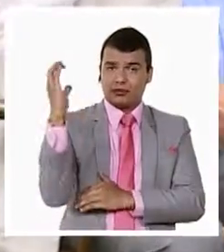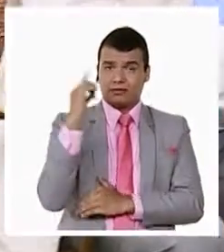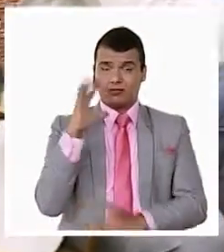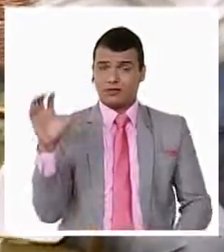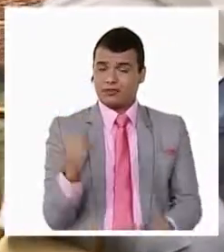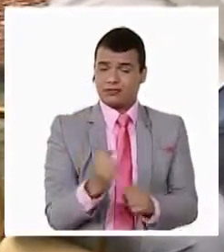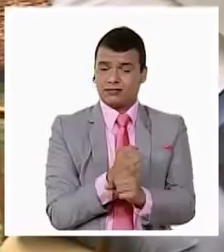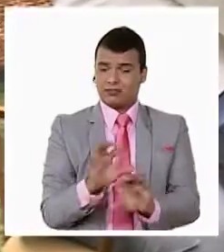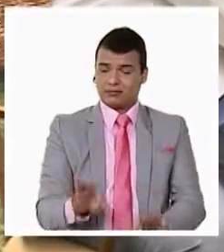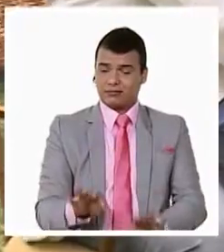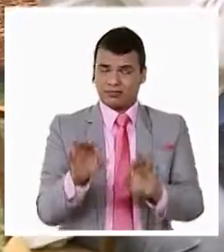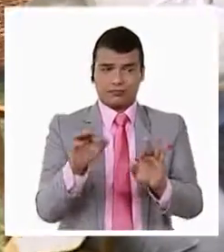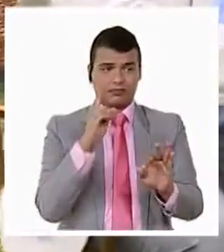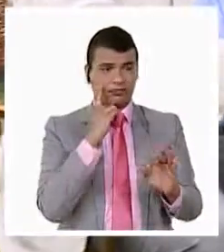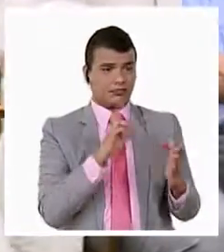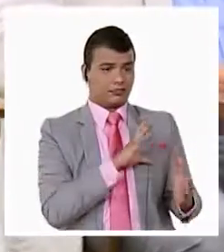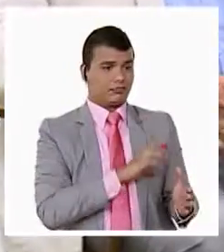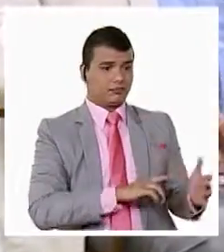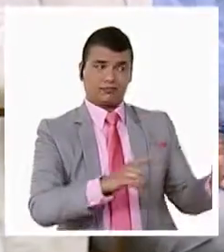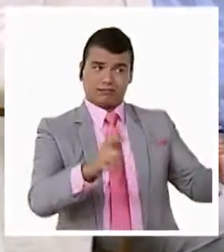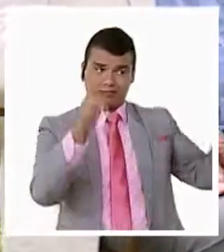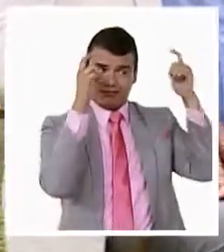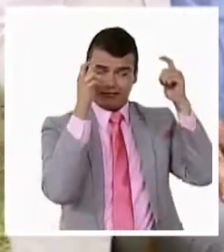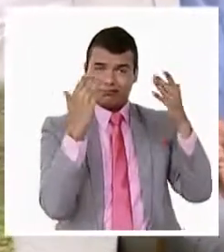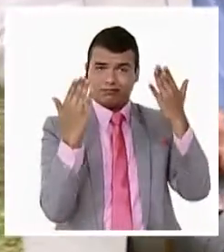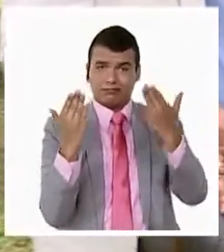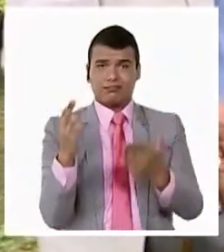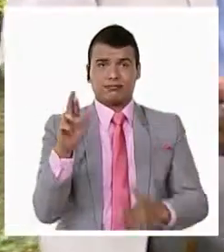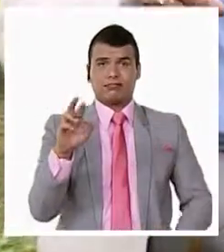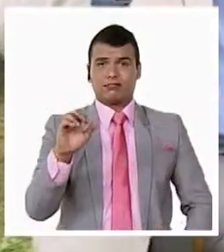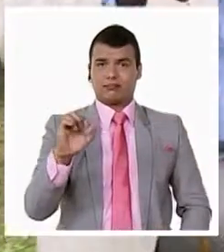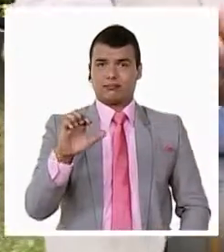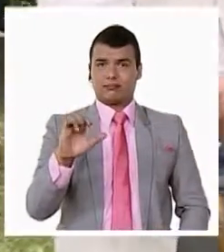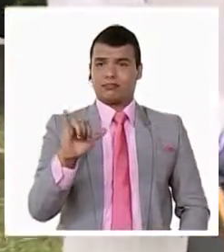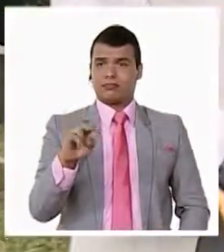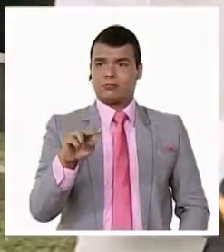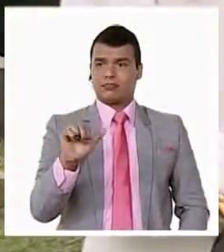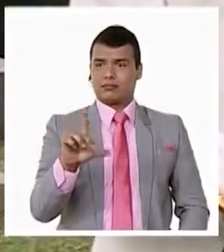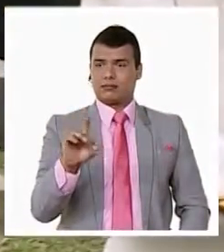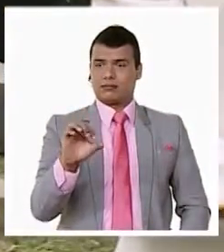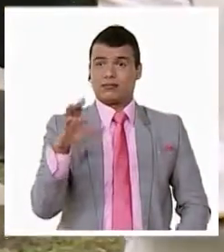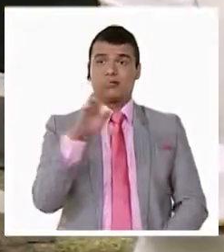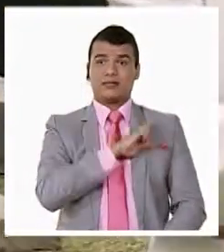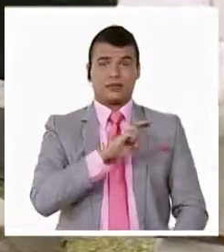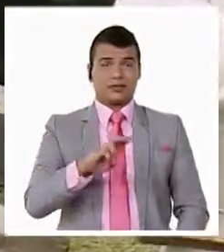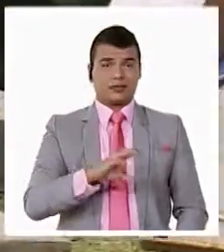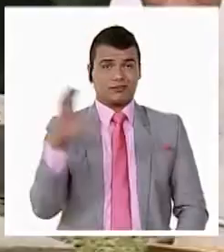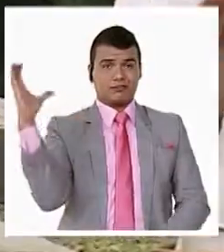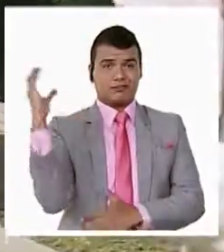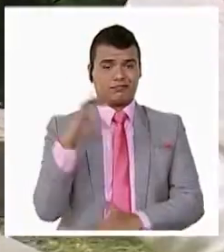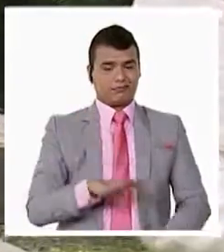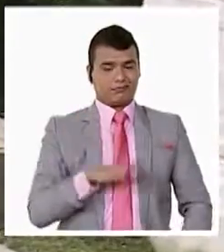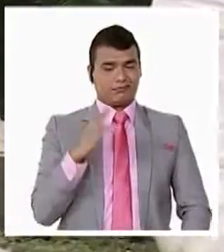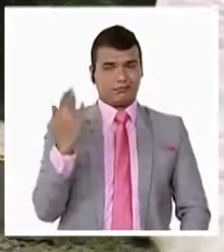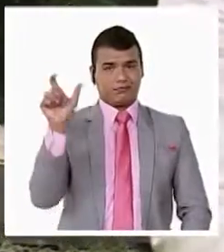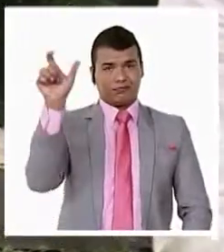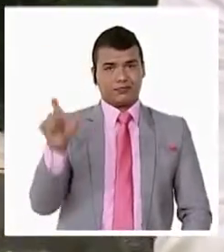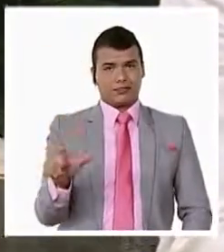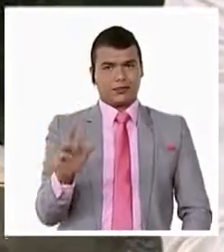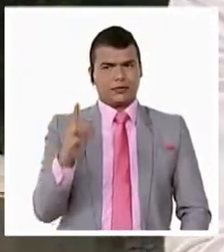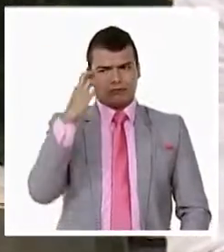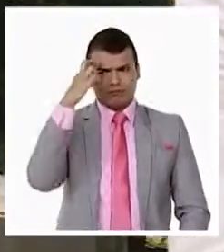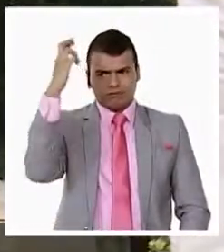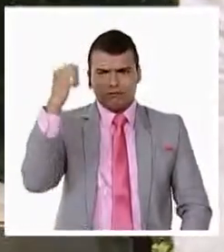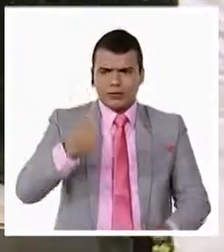trabajo. Ya Cali tiene un rey, Reinaldo Rueda Rivera. El Valle del Cauca y Colombia, orgulloso de un profesional honesto,